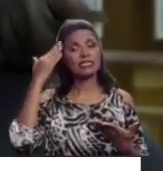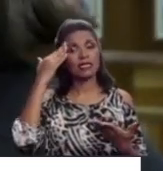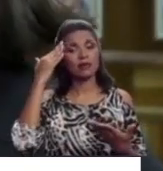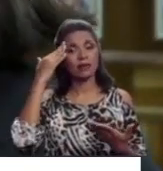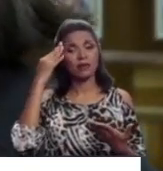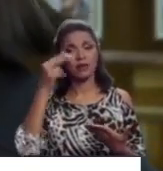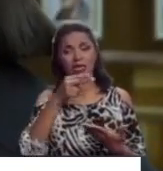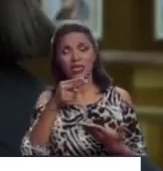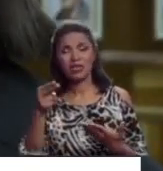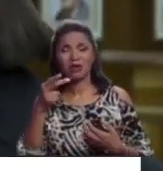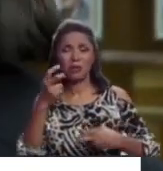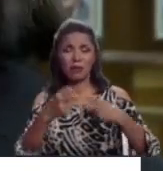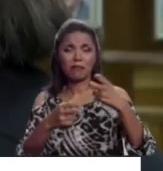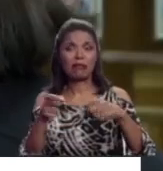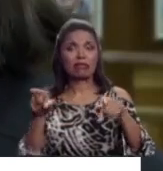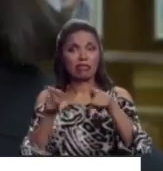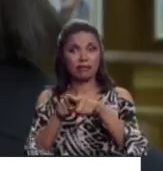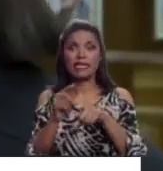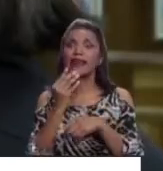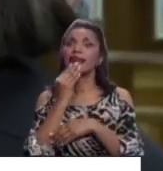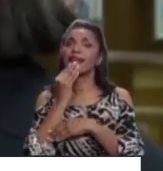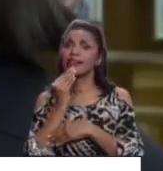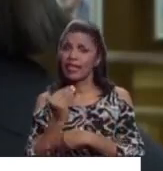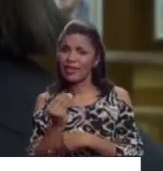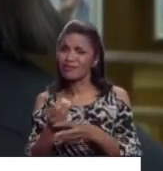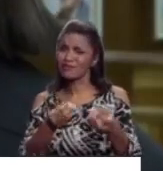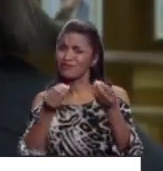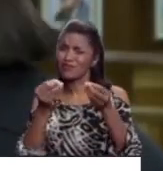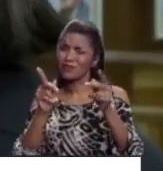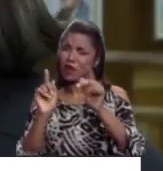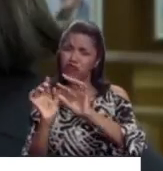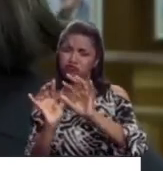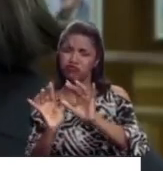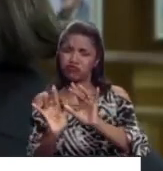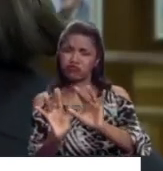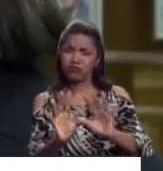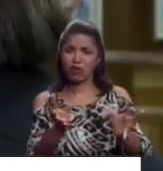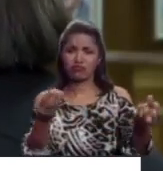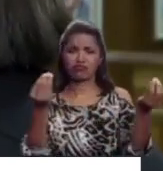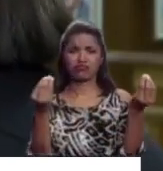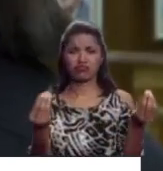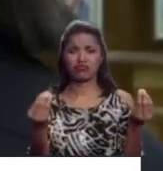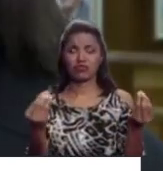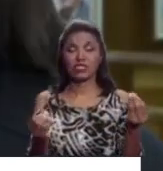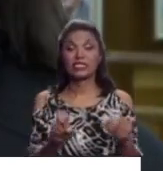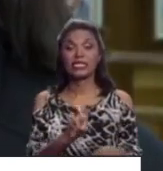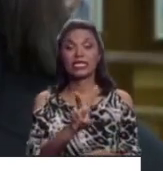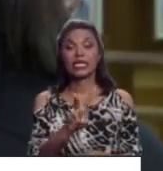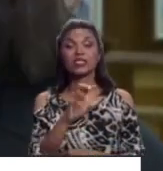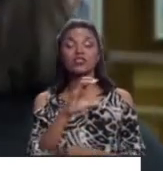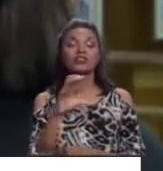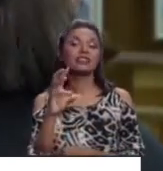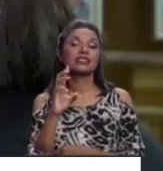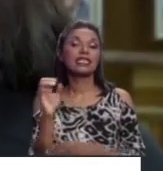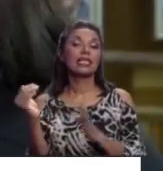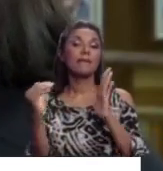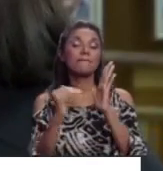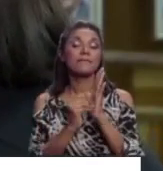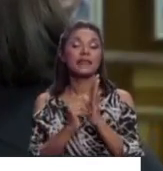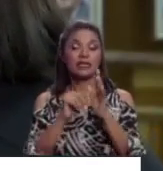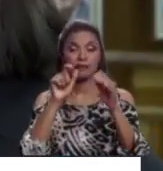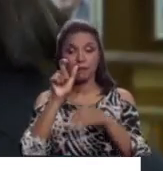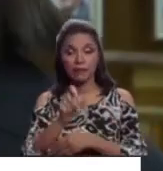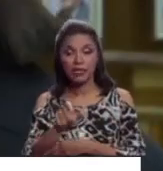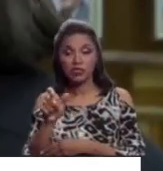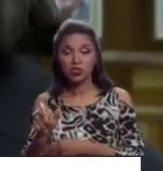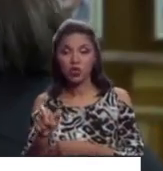pasamos nosotros en el Darién a grandes, grandes cantidades. Este año nada más han ingresado a Panamá 260 mil personas por el